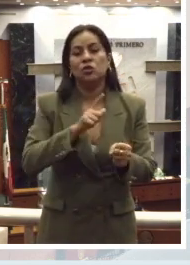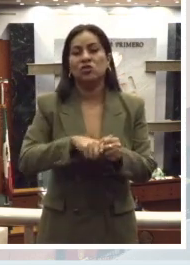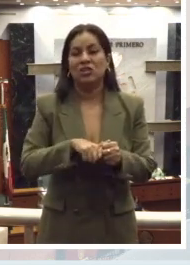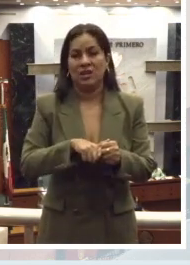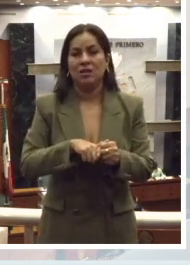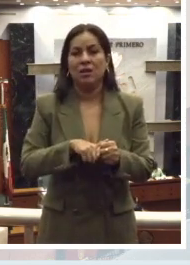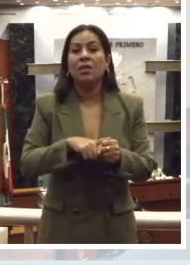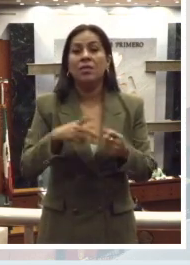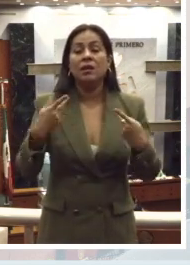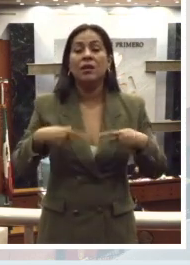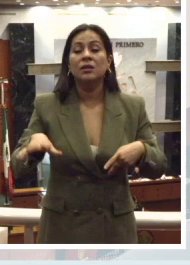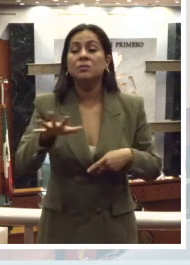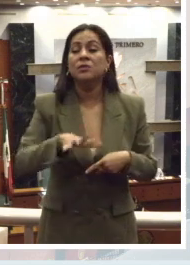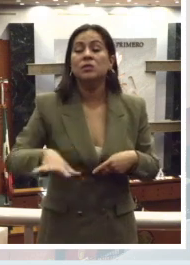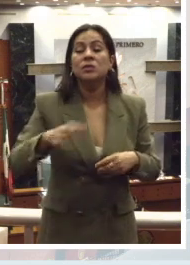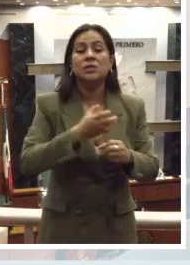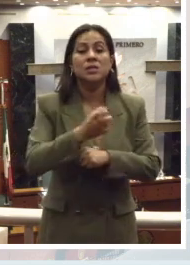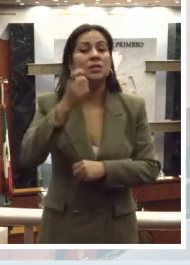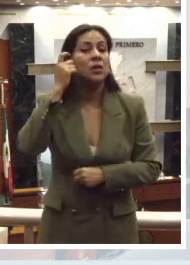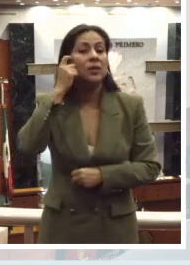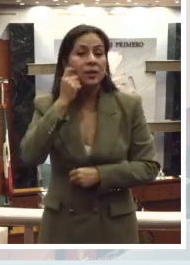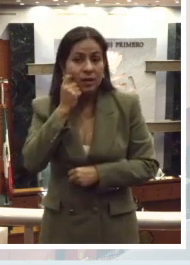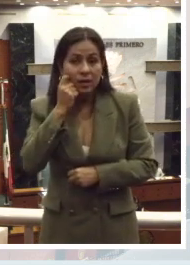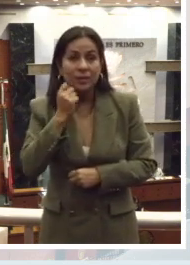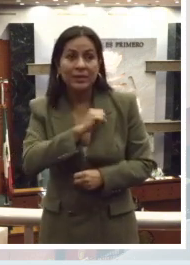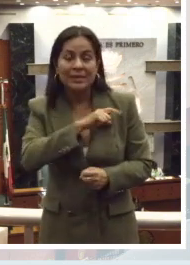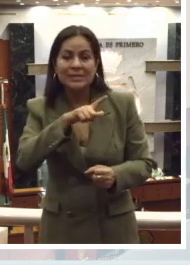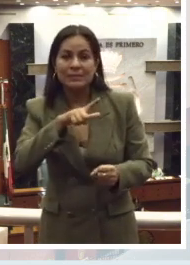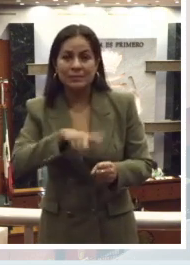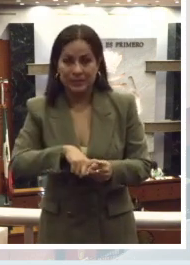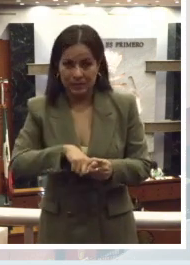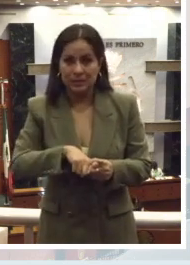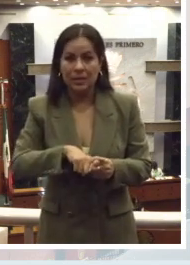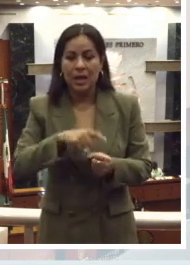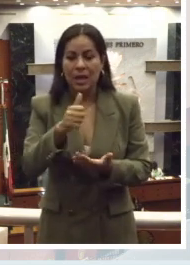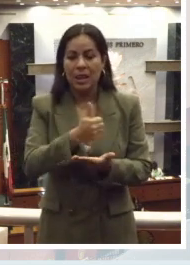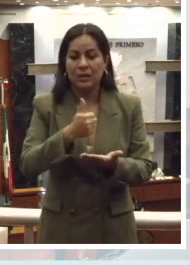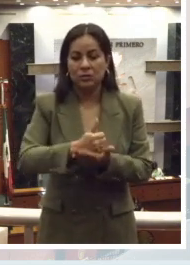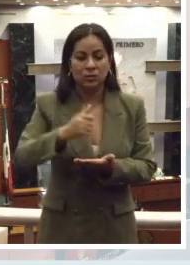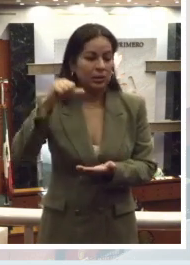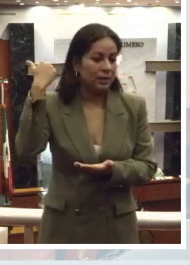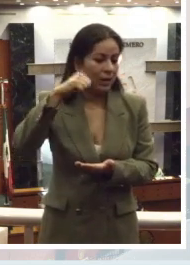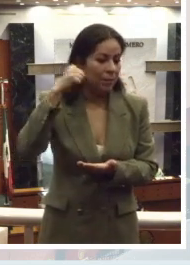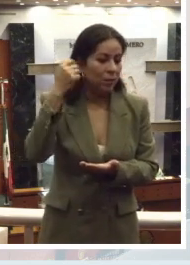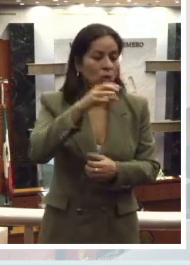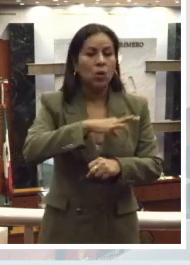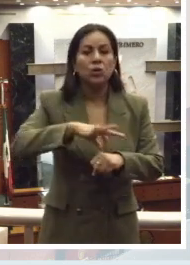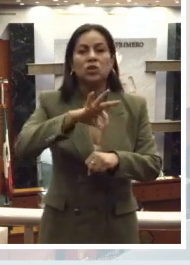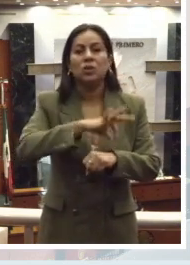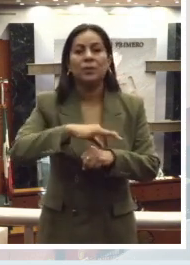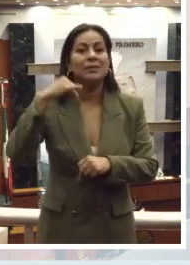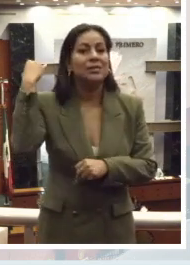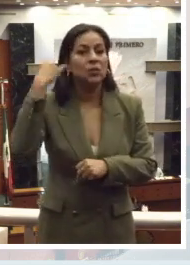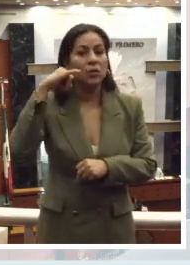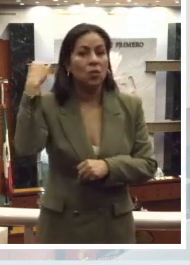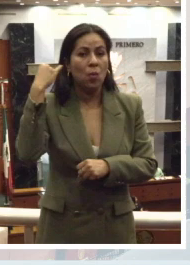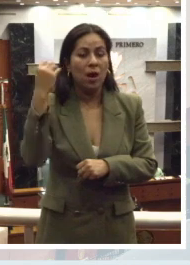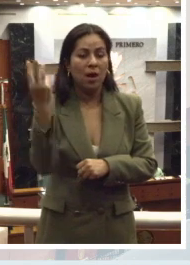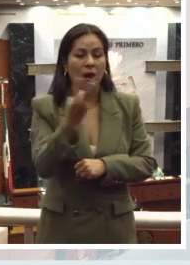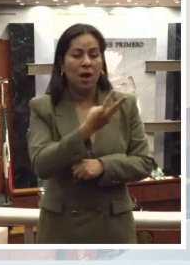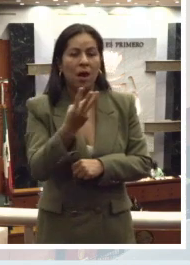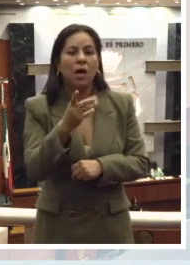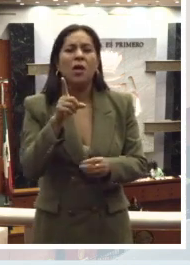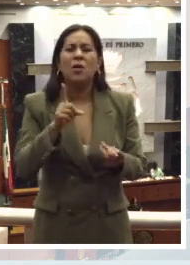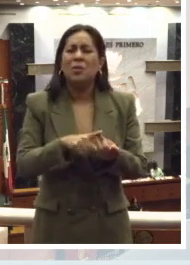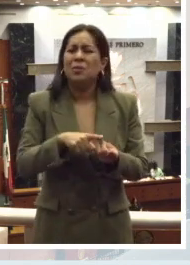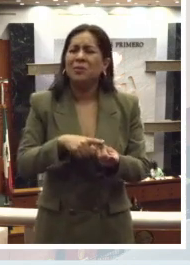sociales de los ciudadanos de Guerrero, particularmente en la ciudad de Acapulco, Chilpancingo e Iguala, donde